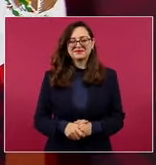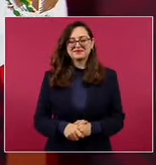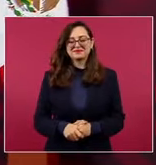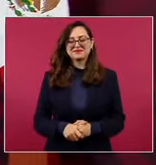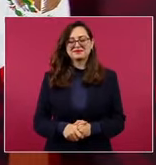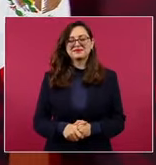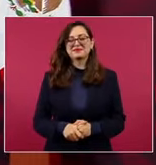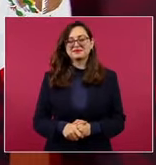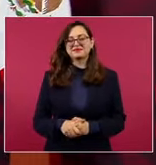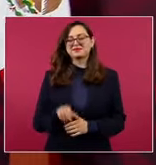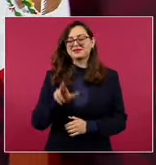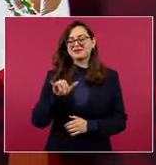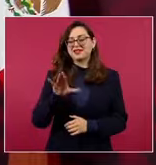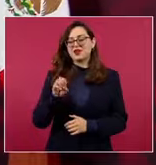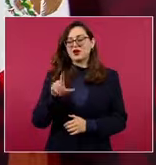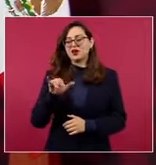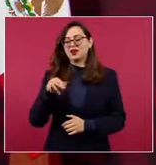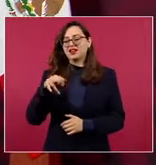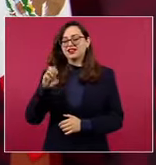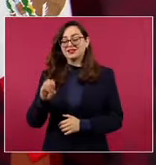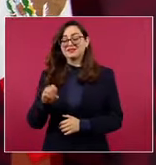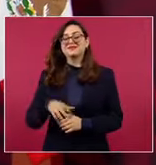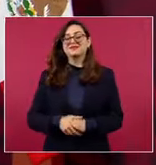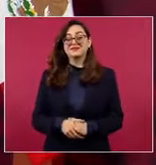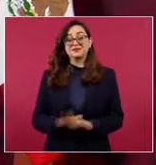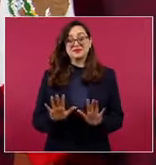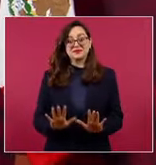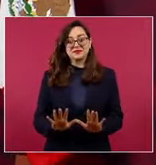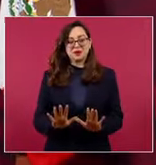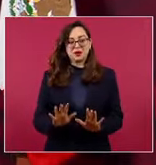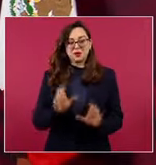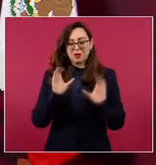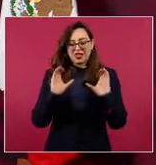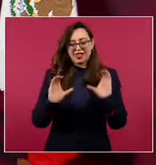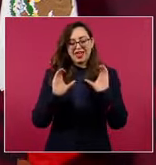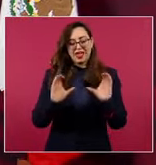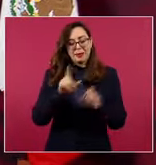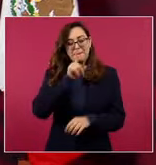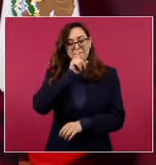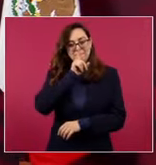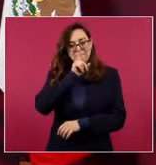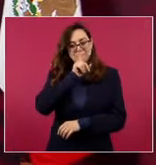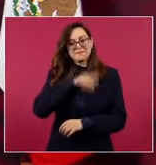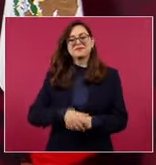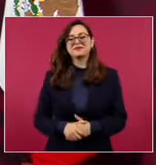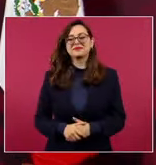Hay que tener mucho cuidado con. Bueno, eso no lo digo.